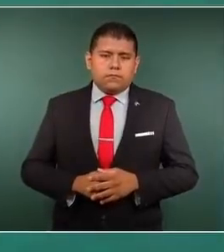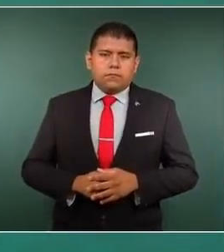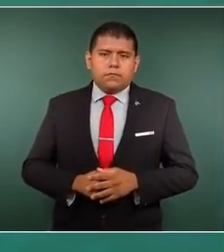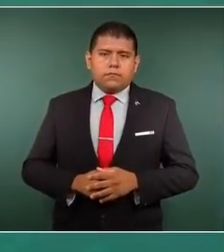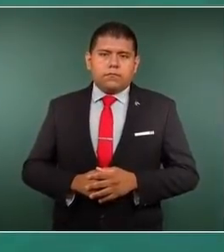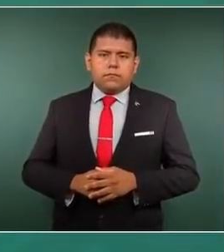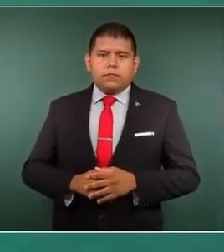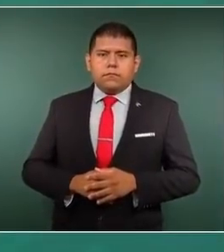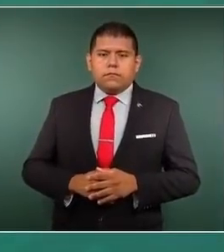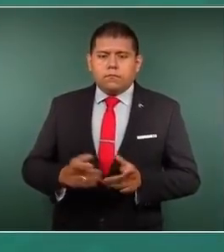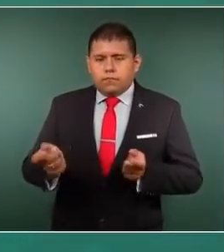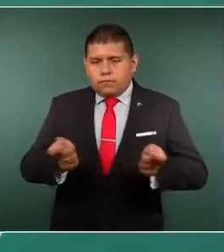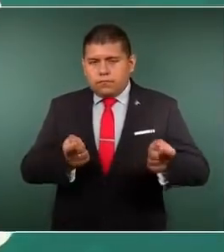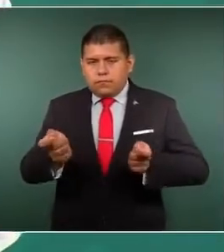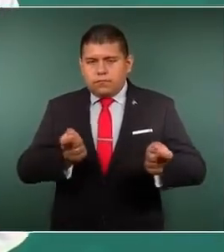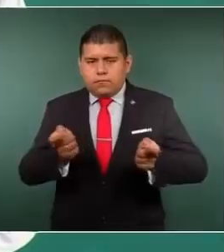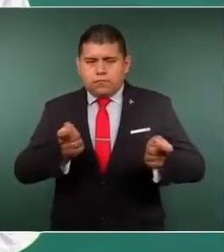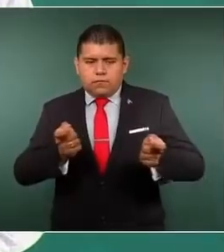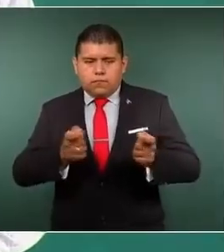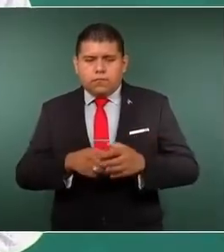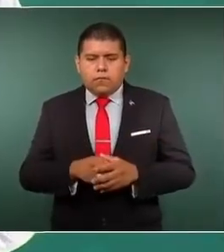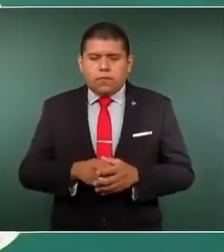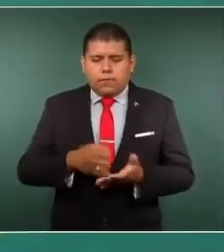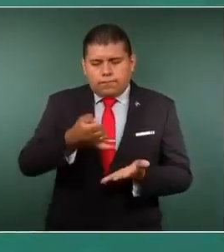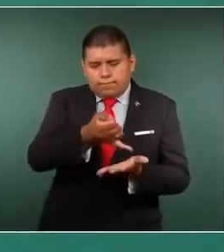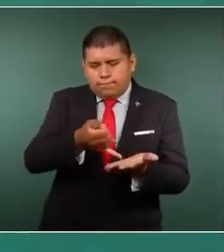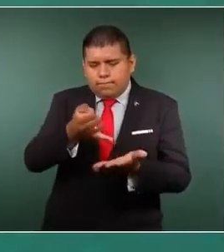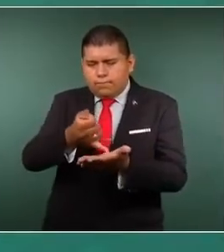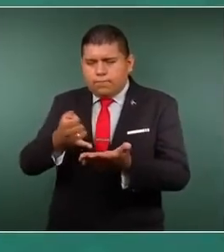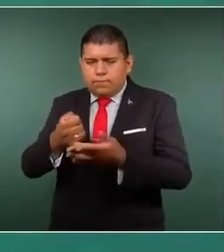dirigente de la confederación nacional campesina